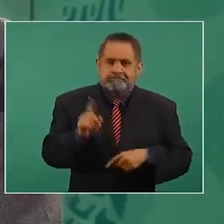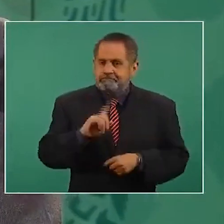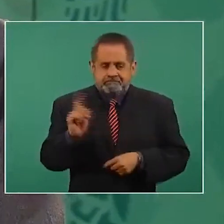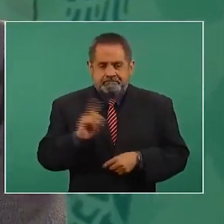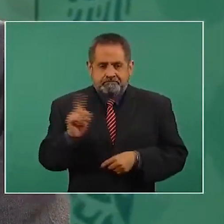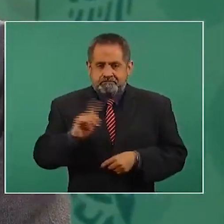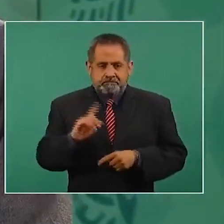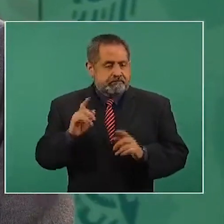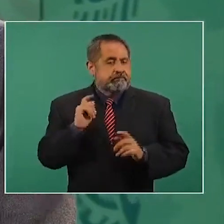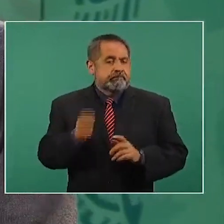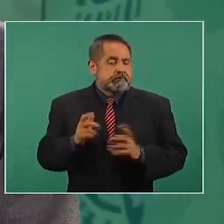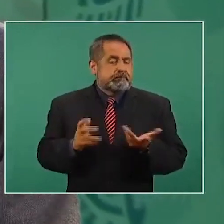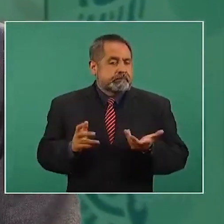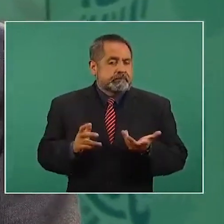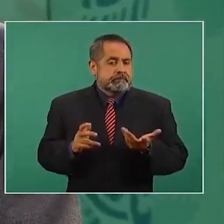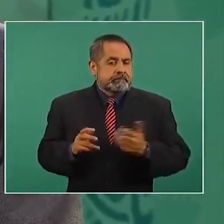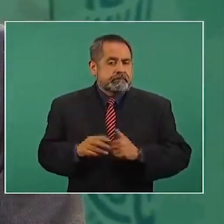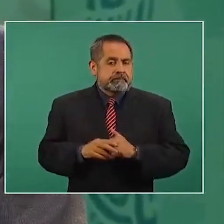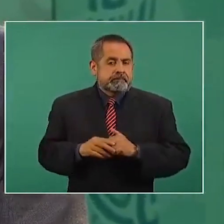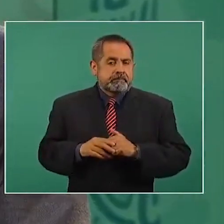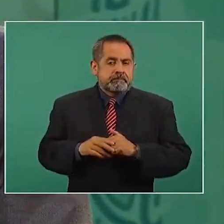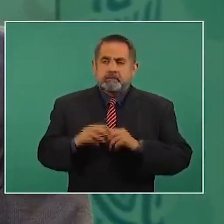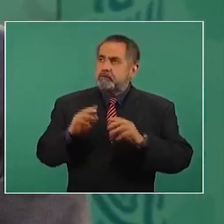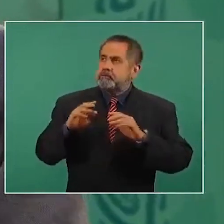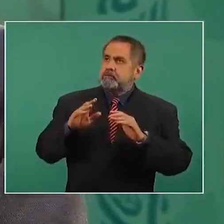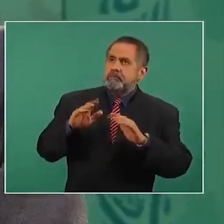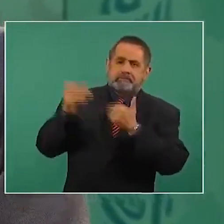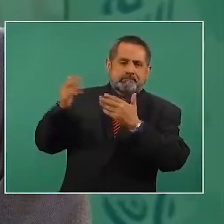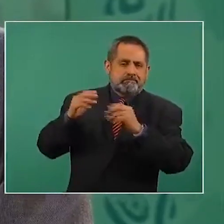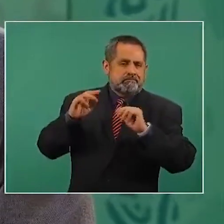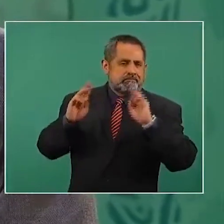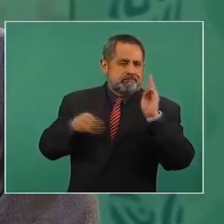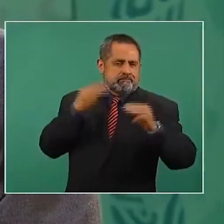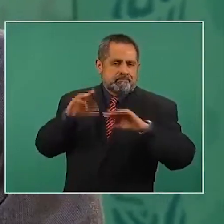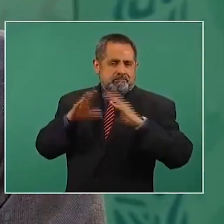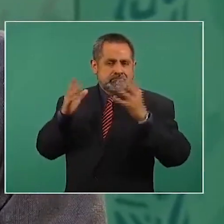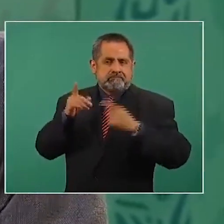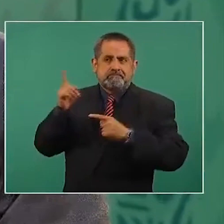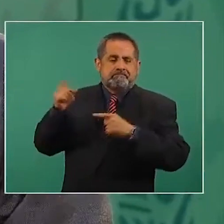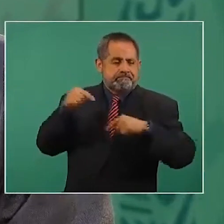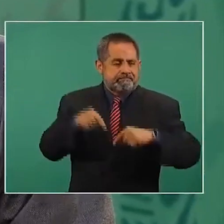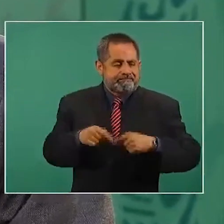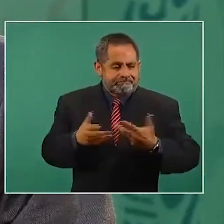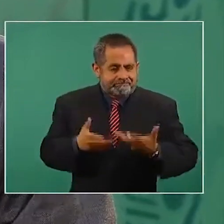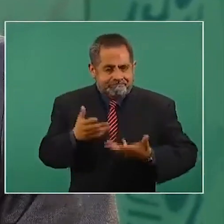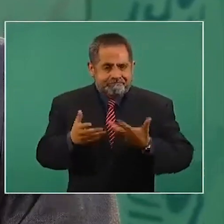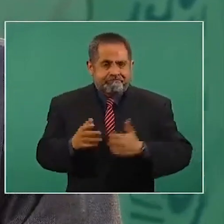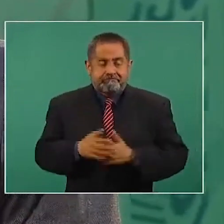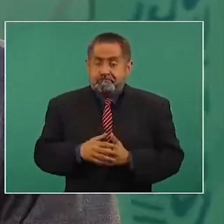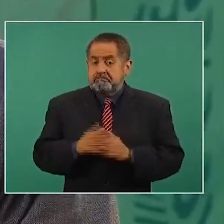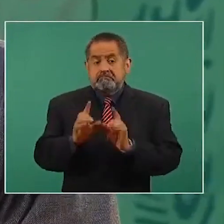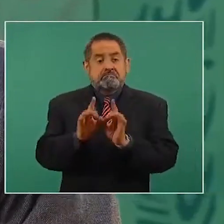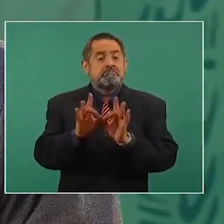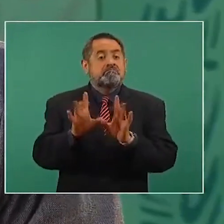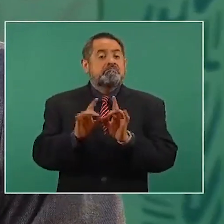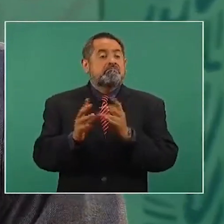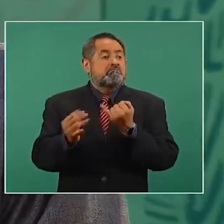por cuestiones externas no estamos exentos